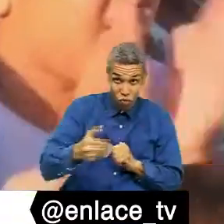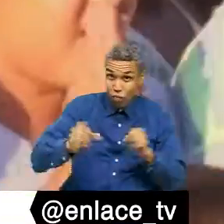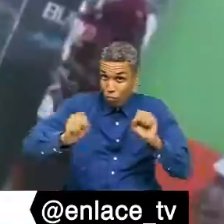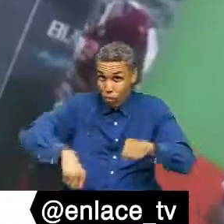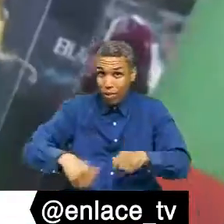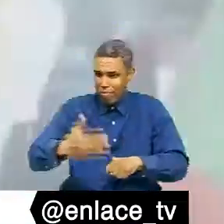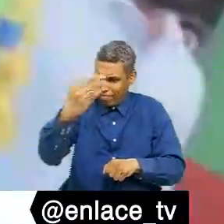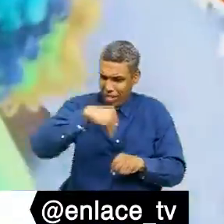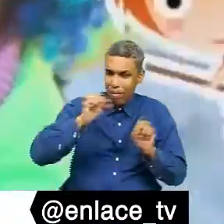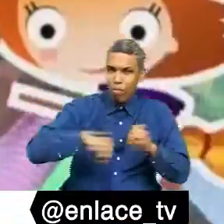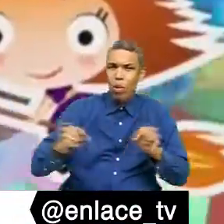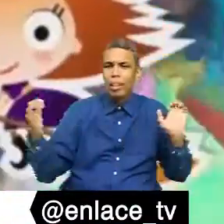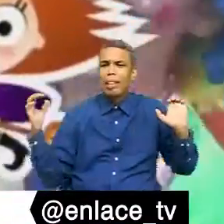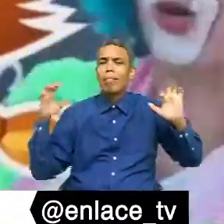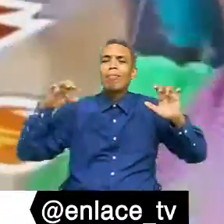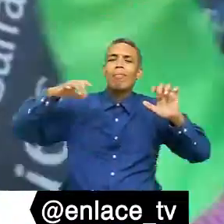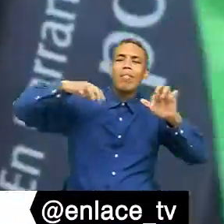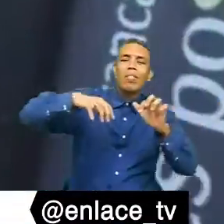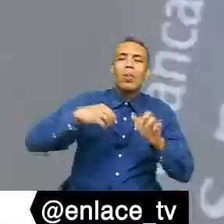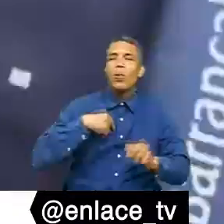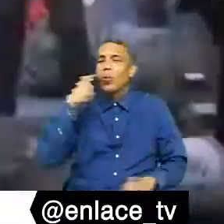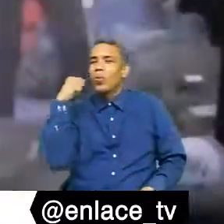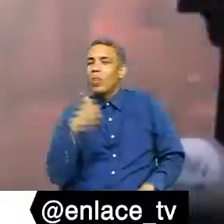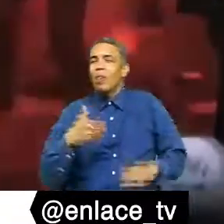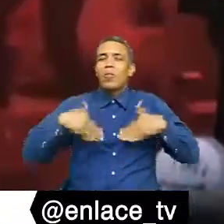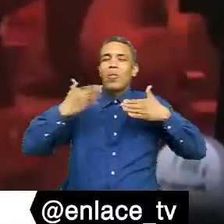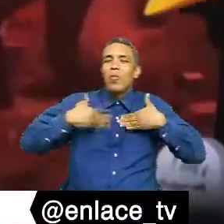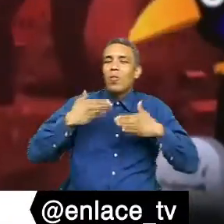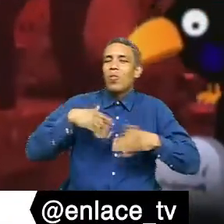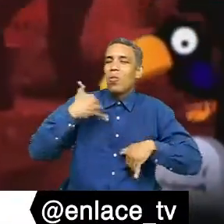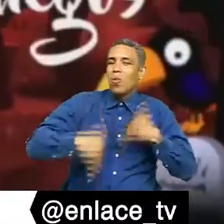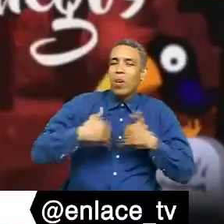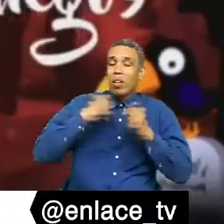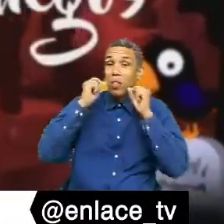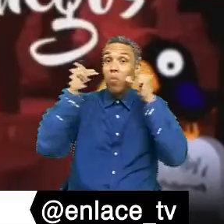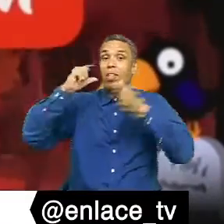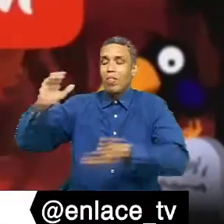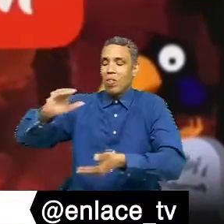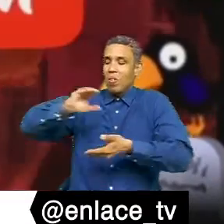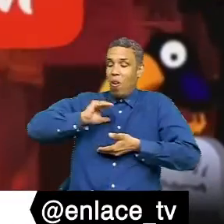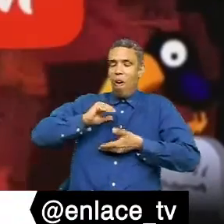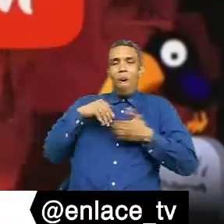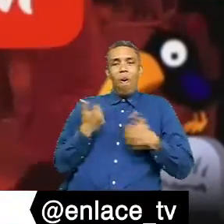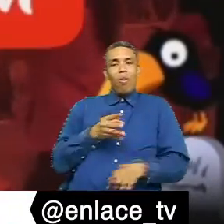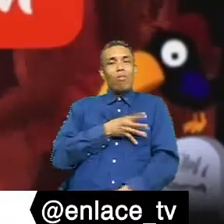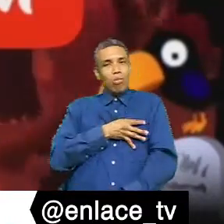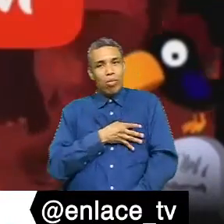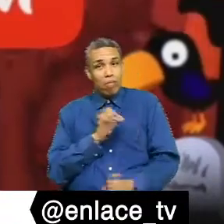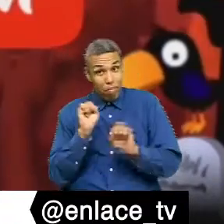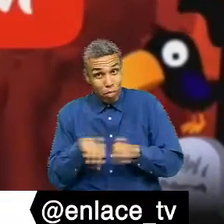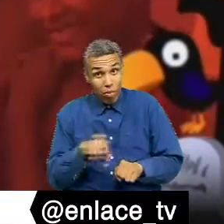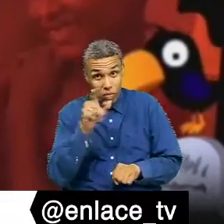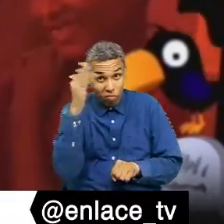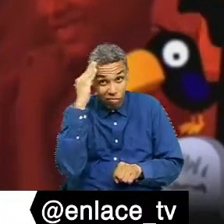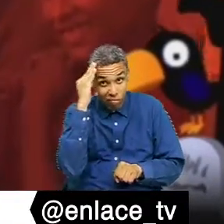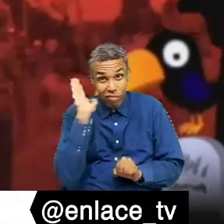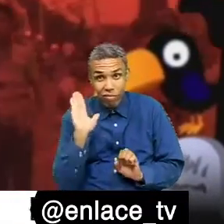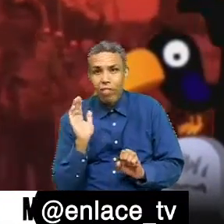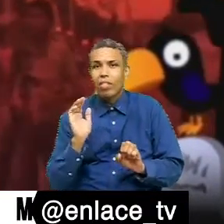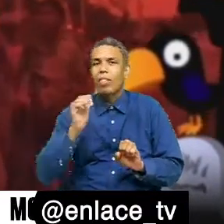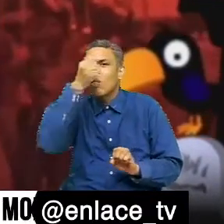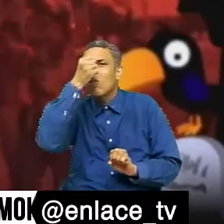todos invitados a pasar una tarde inolvidable, llena de regalos, sorpresas, juegos y mucha diversión. Ya sabes, este domingo